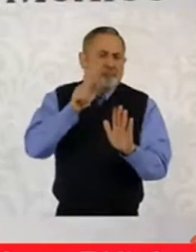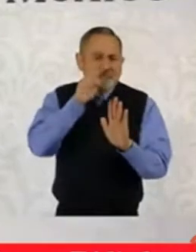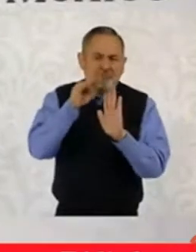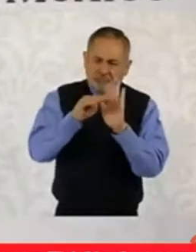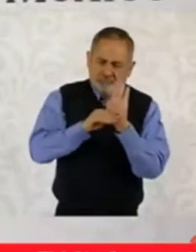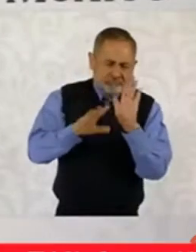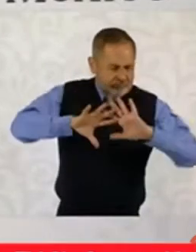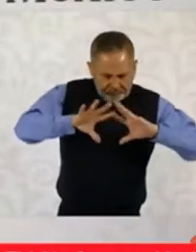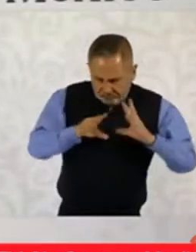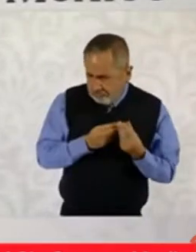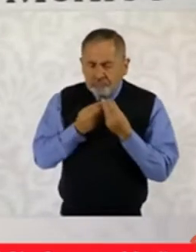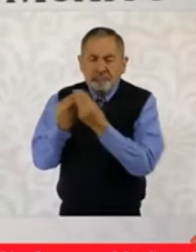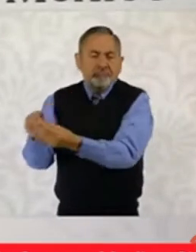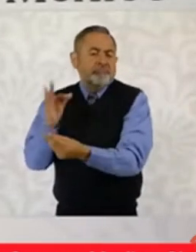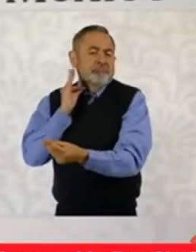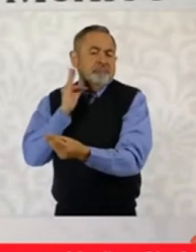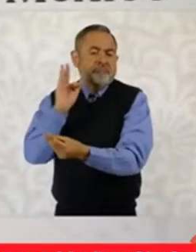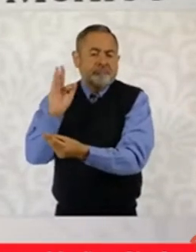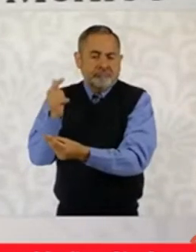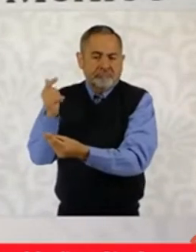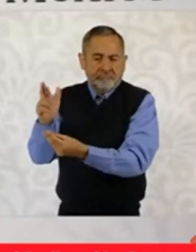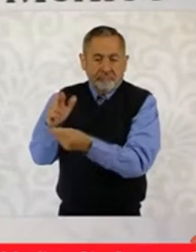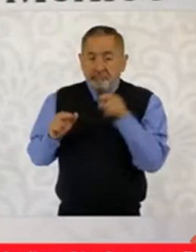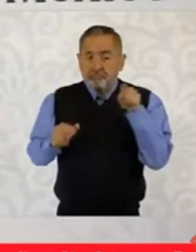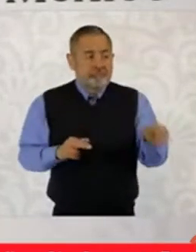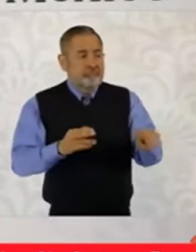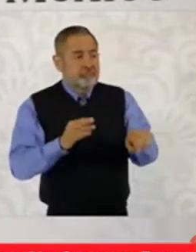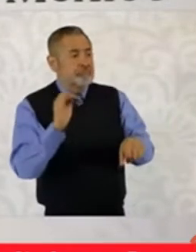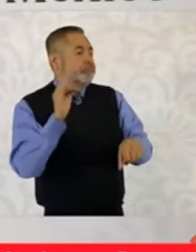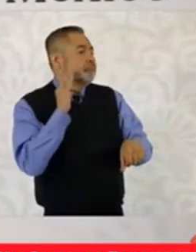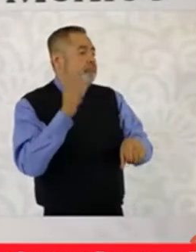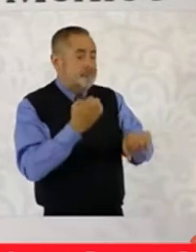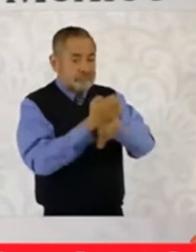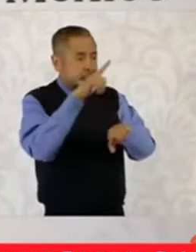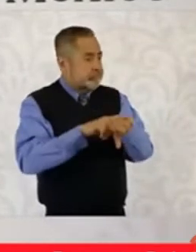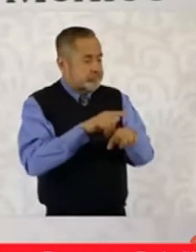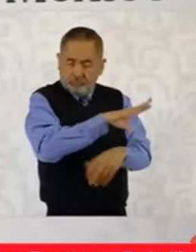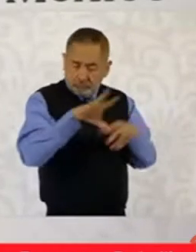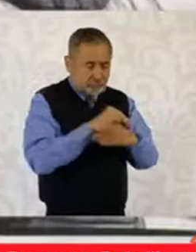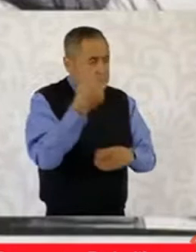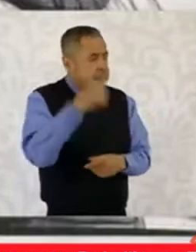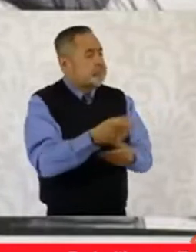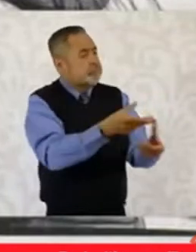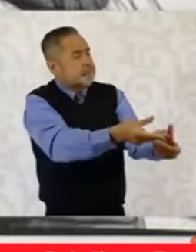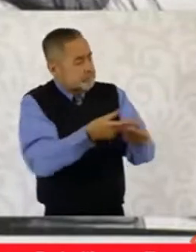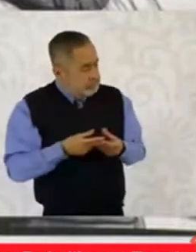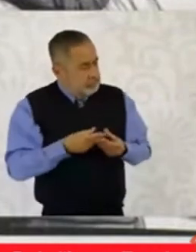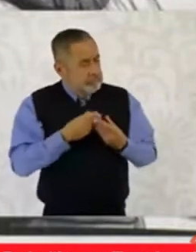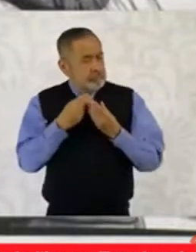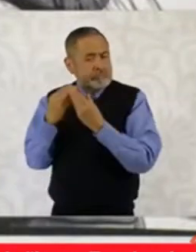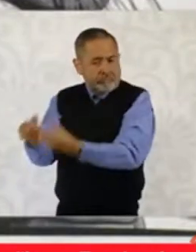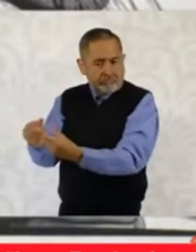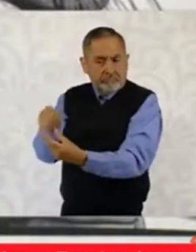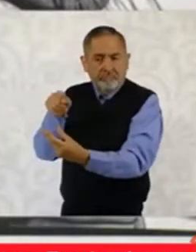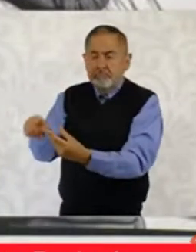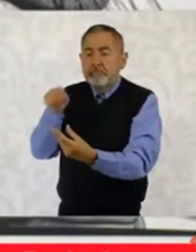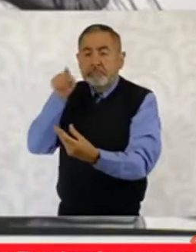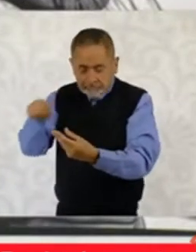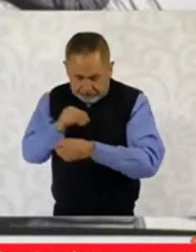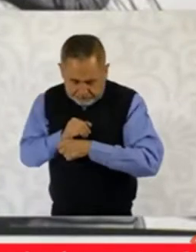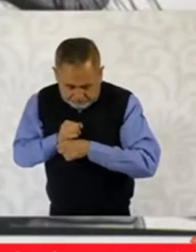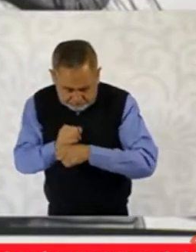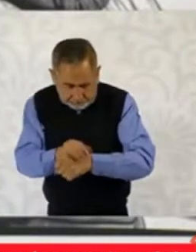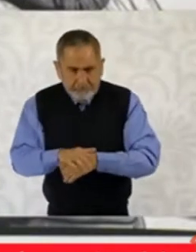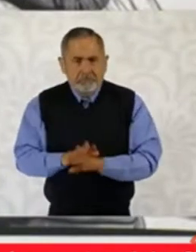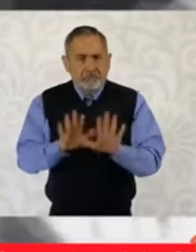Fiscalía General de la República por parte de la Fiscalía Estatal para que haga sus investigaciones. ¿Qué sabemos